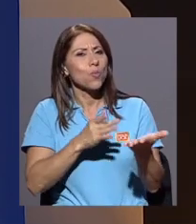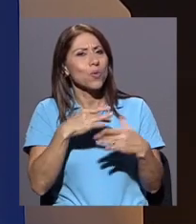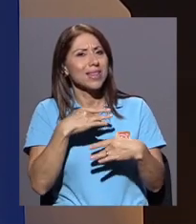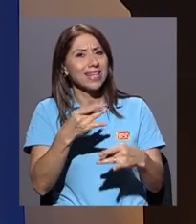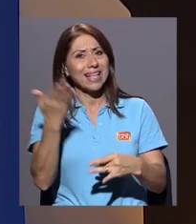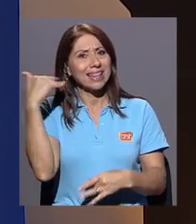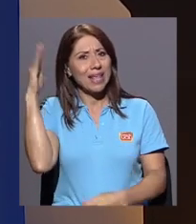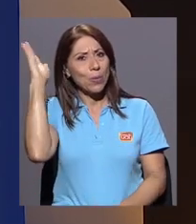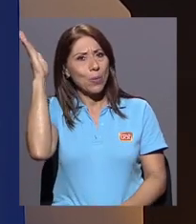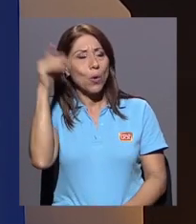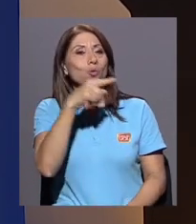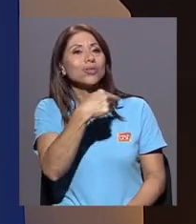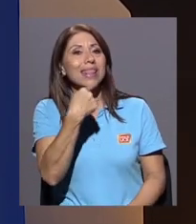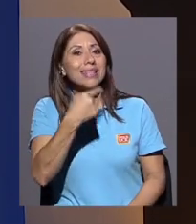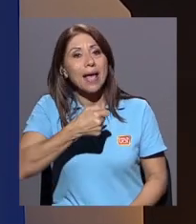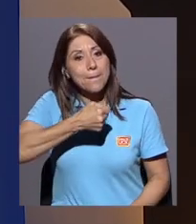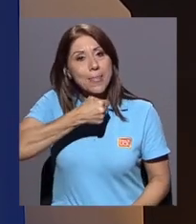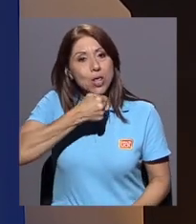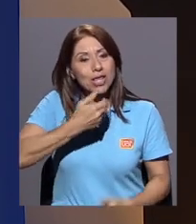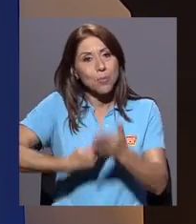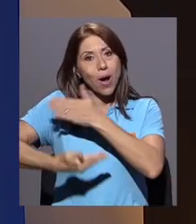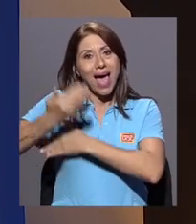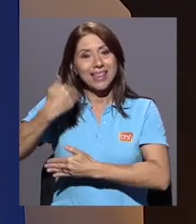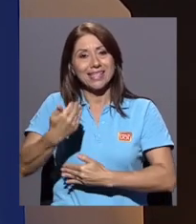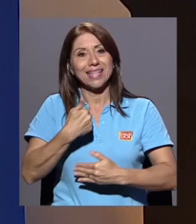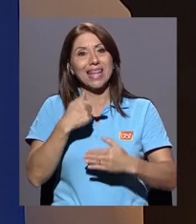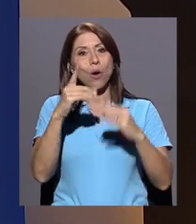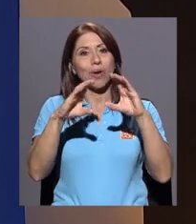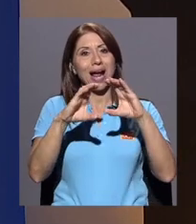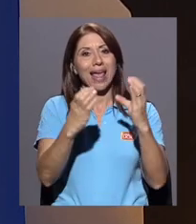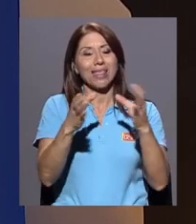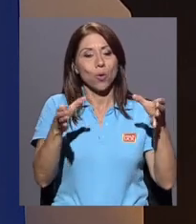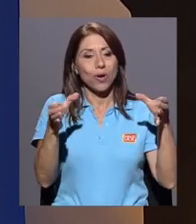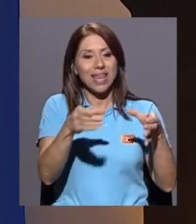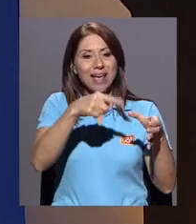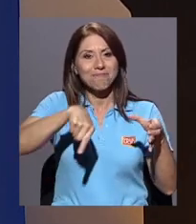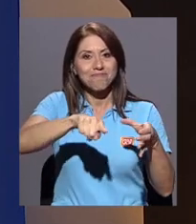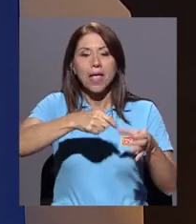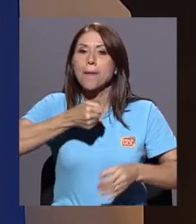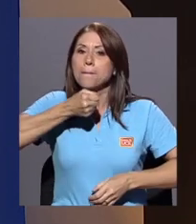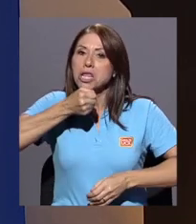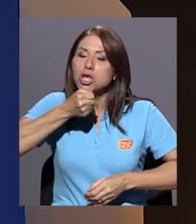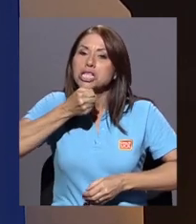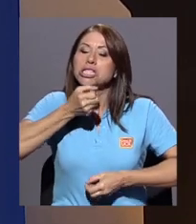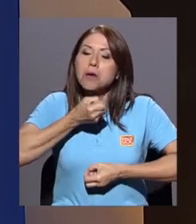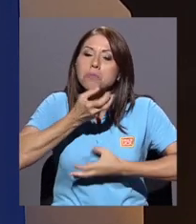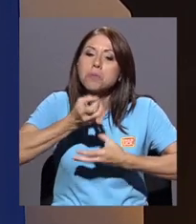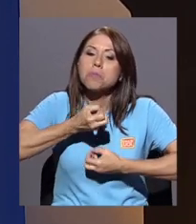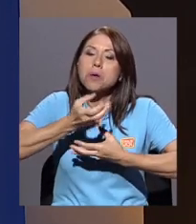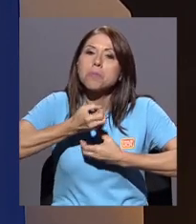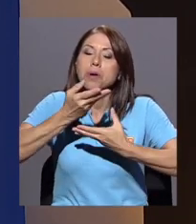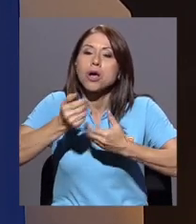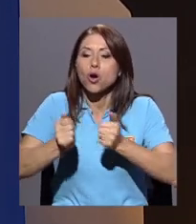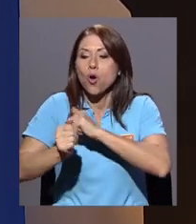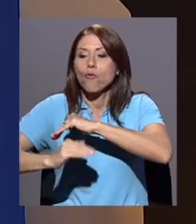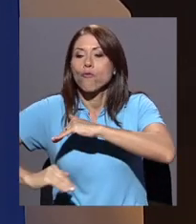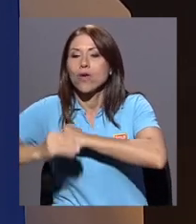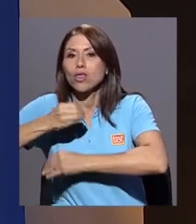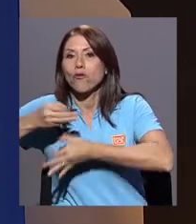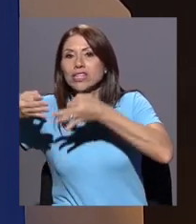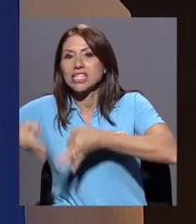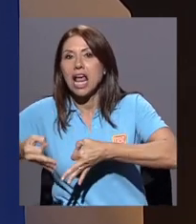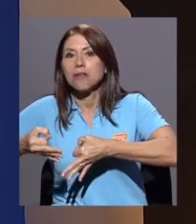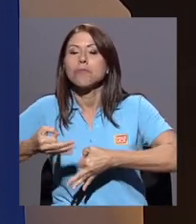muy interesante en la conferencia y usted decía, el periodismo tenía antes una categoría en la que el periodista expresaba su realidad desde la fuente